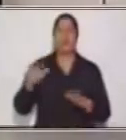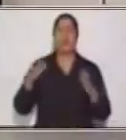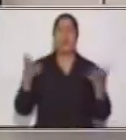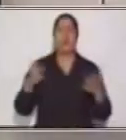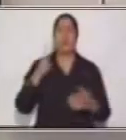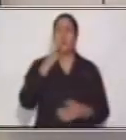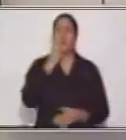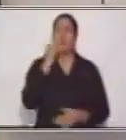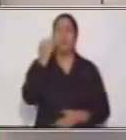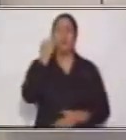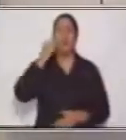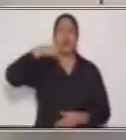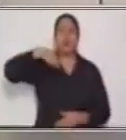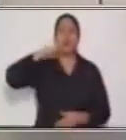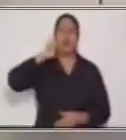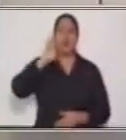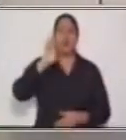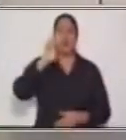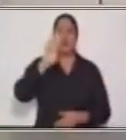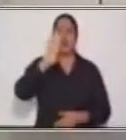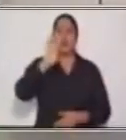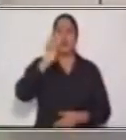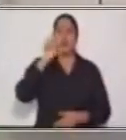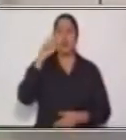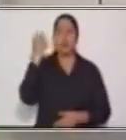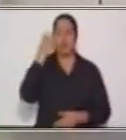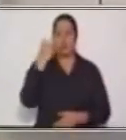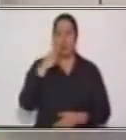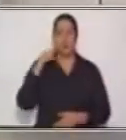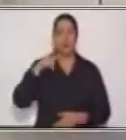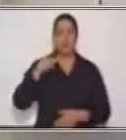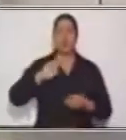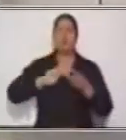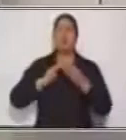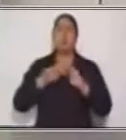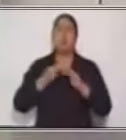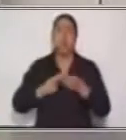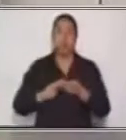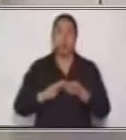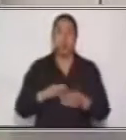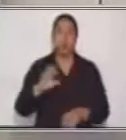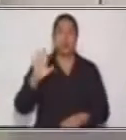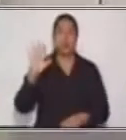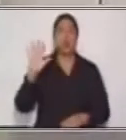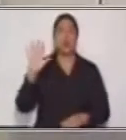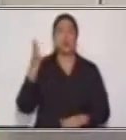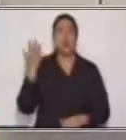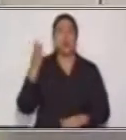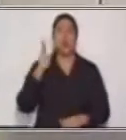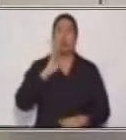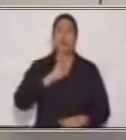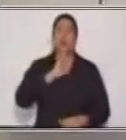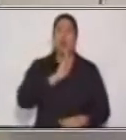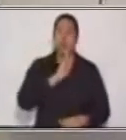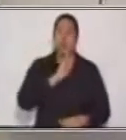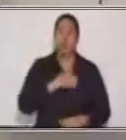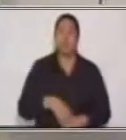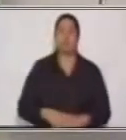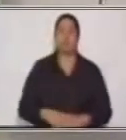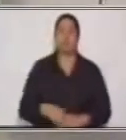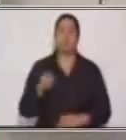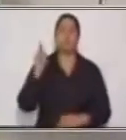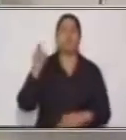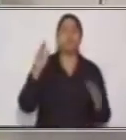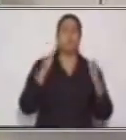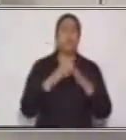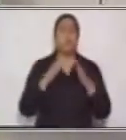en el origen del área de matemática para el grado de quinto bachillerato. Si en casa de alguna persona con discapacidad, este tema